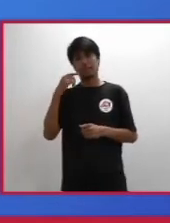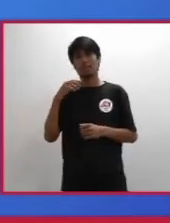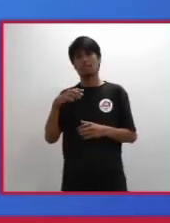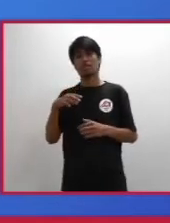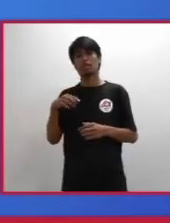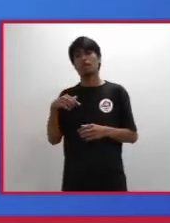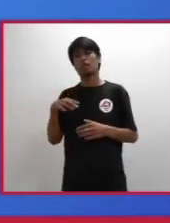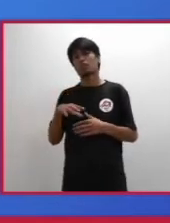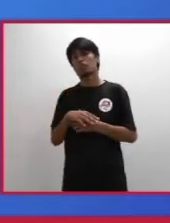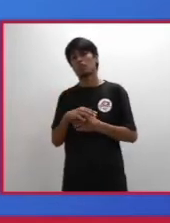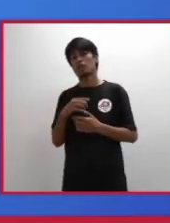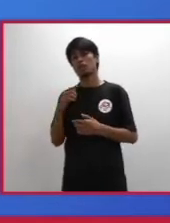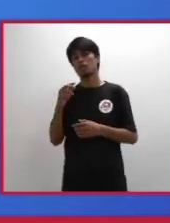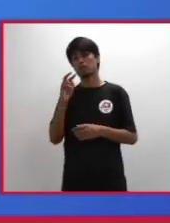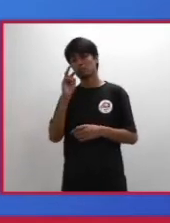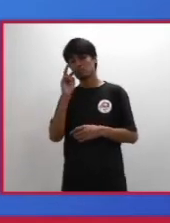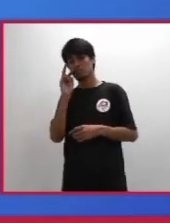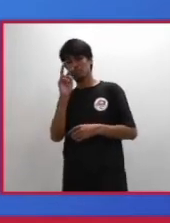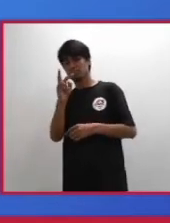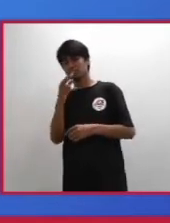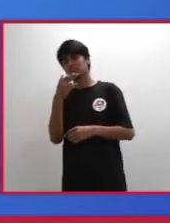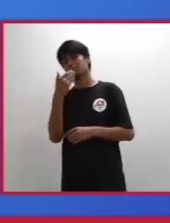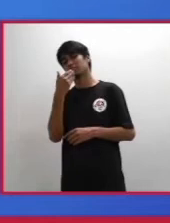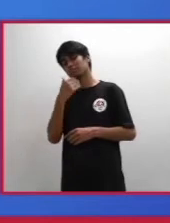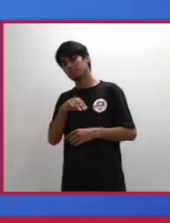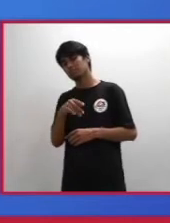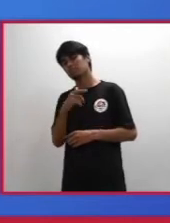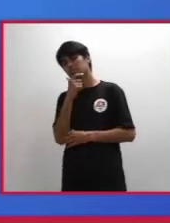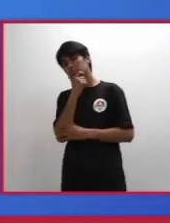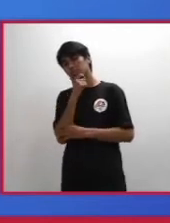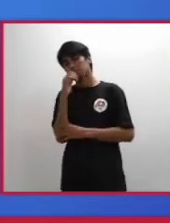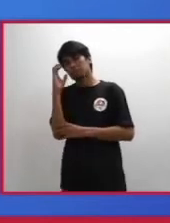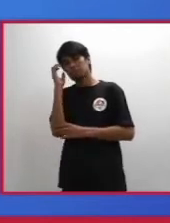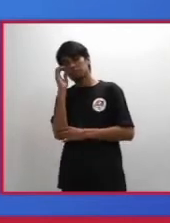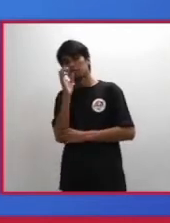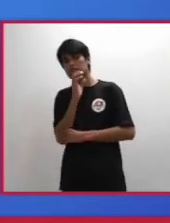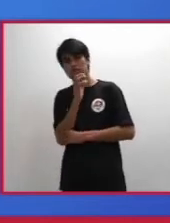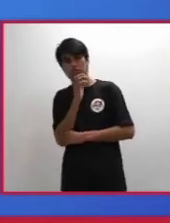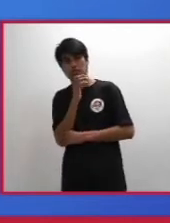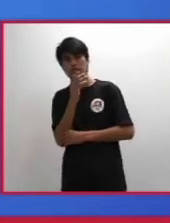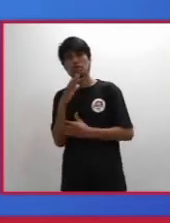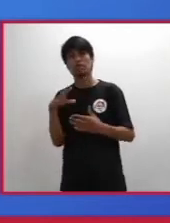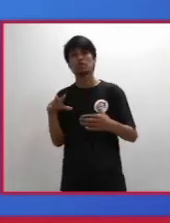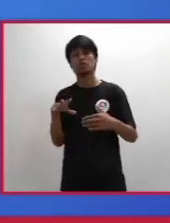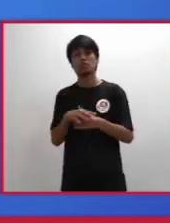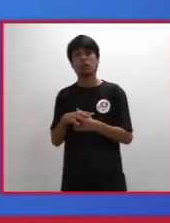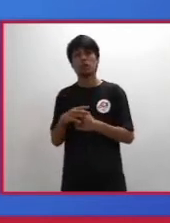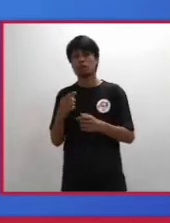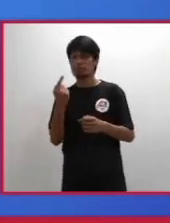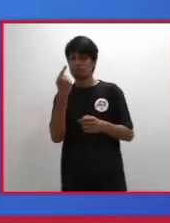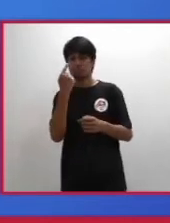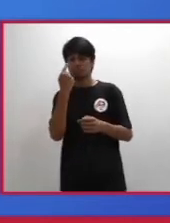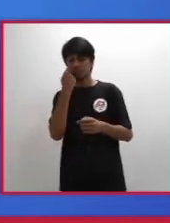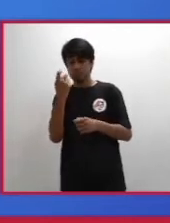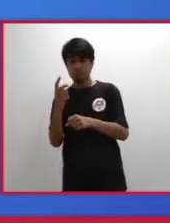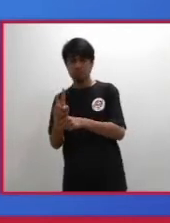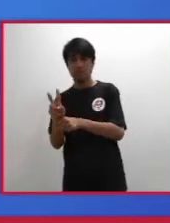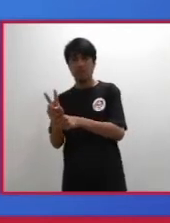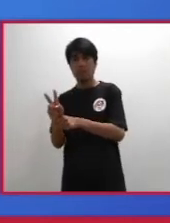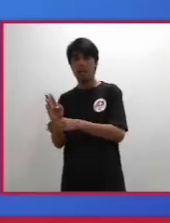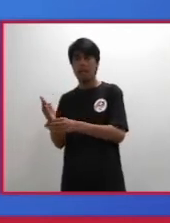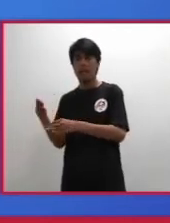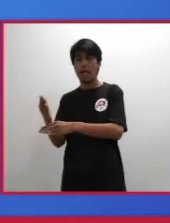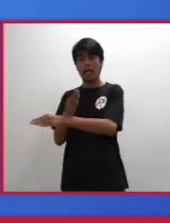podemos sacar como lección de esto es el chequeo o la verificación,